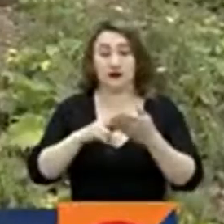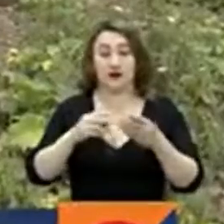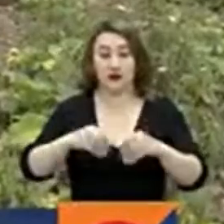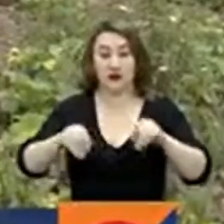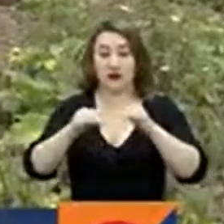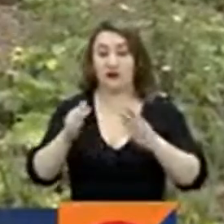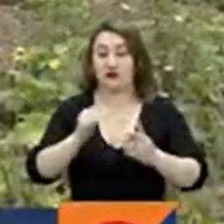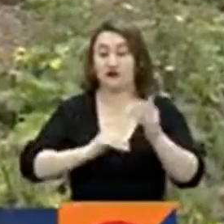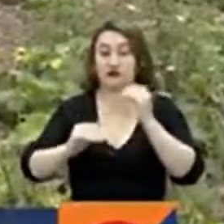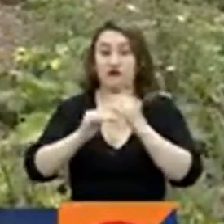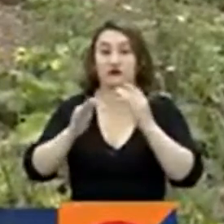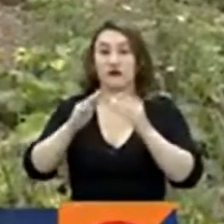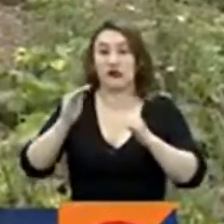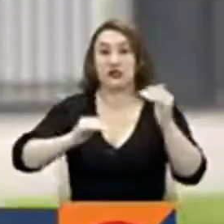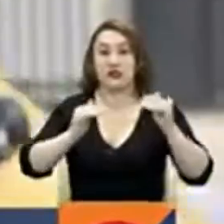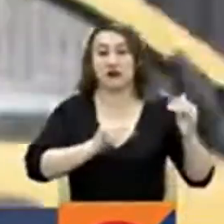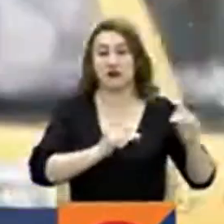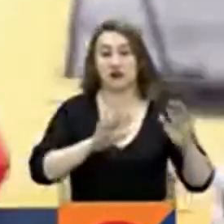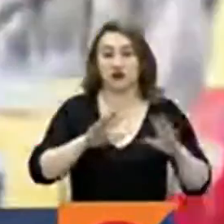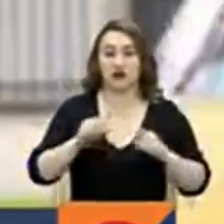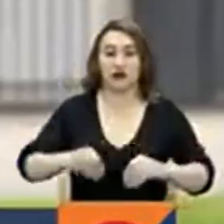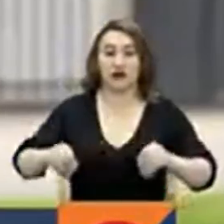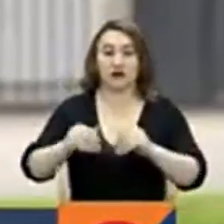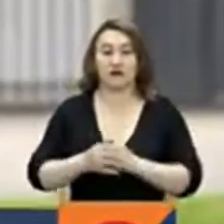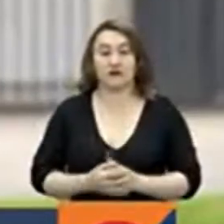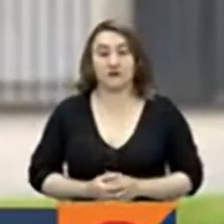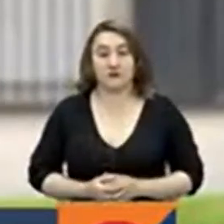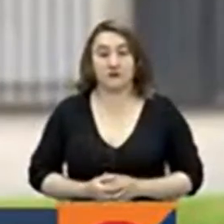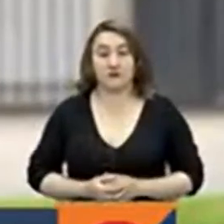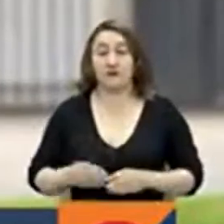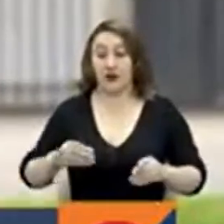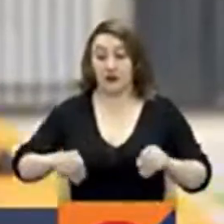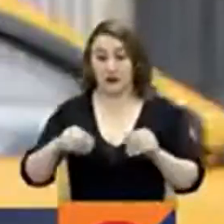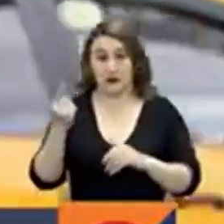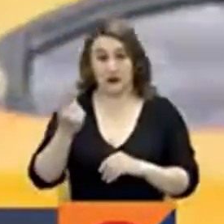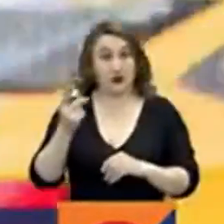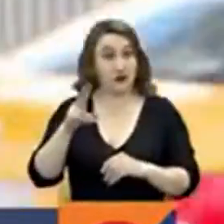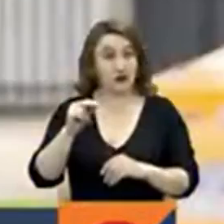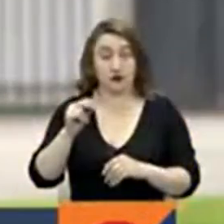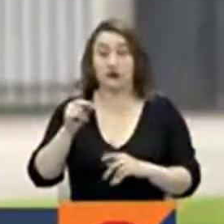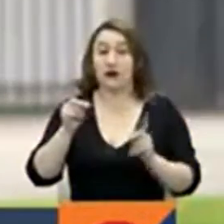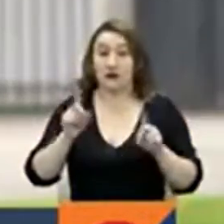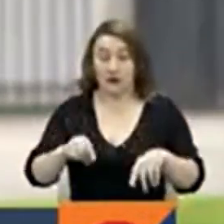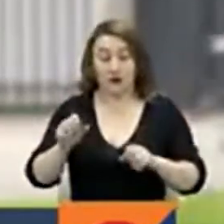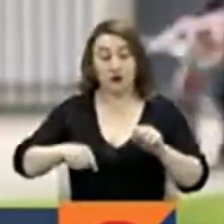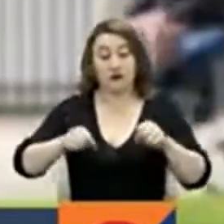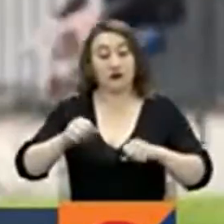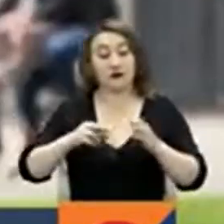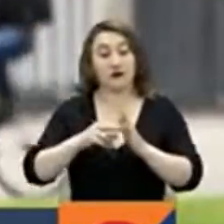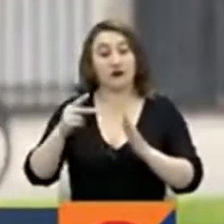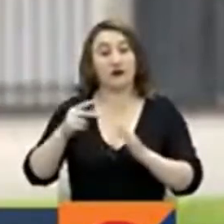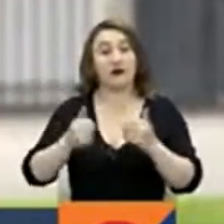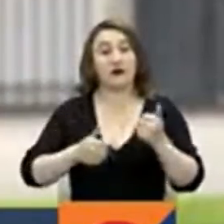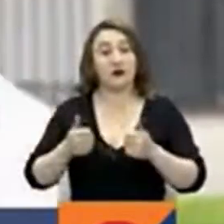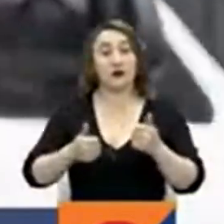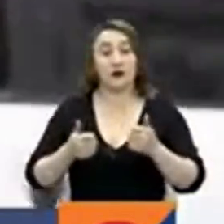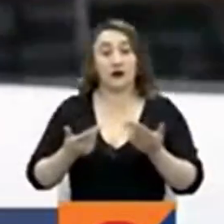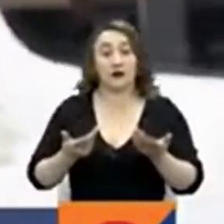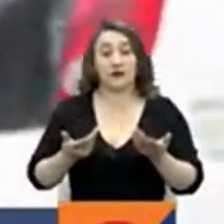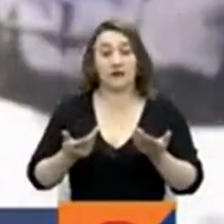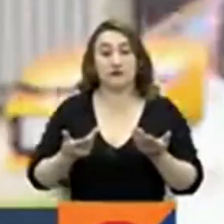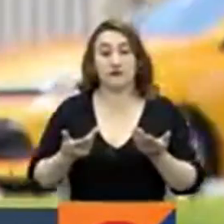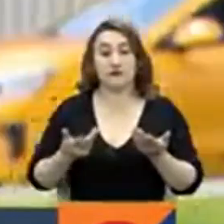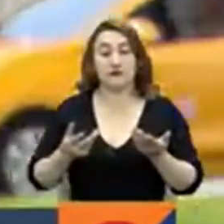desigualdad en la concentración de las tierras. No solamente el tema de las tierras, sino brindarle las posibilidades técnicas y